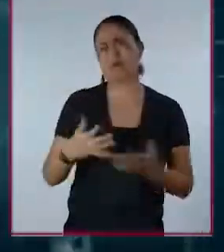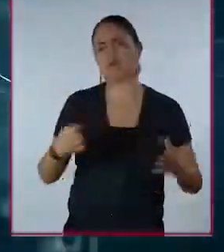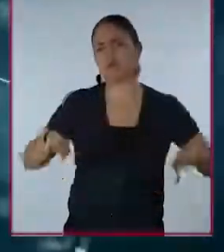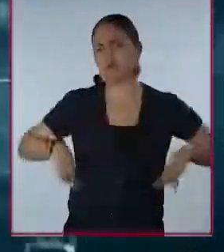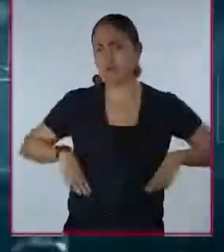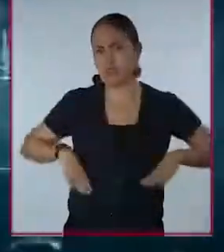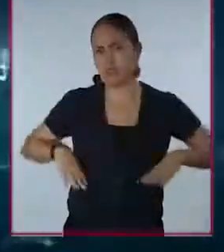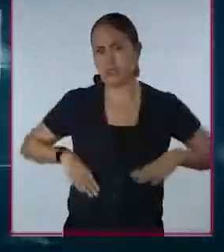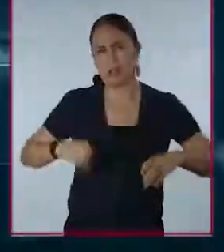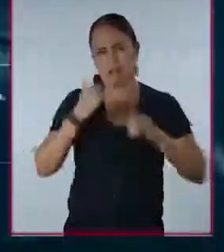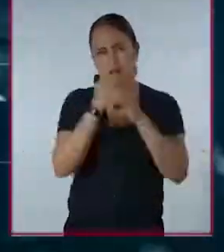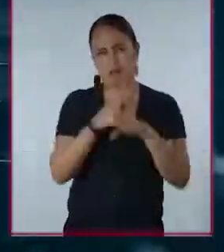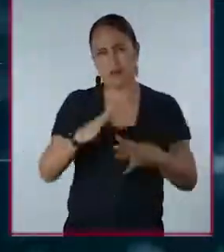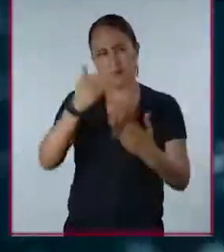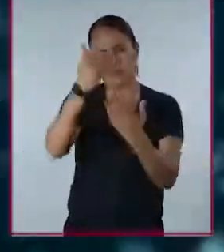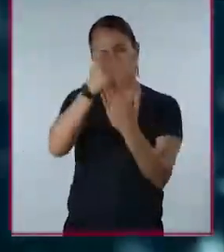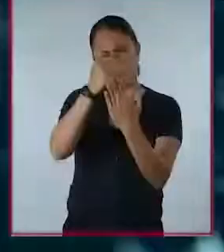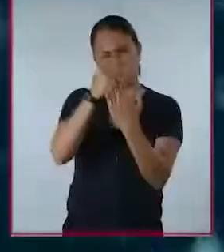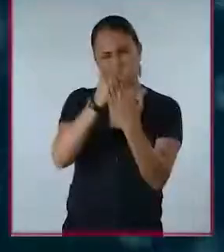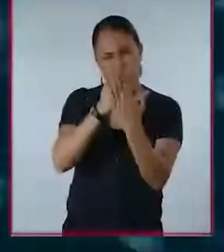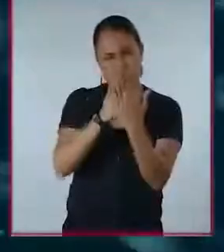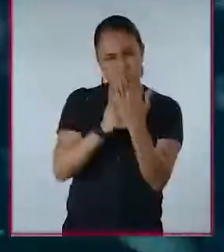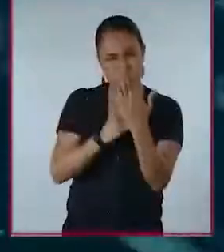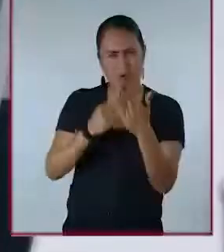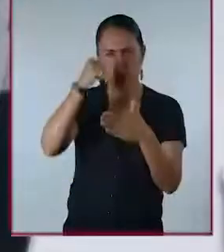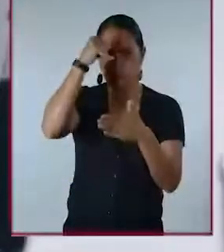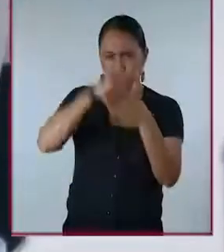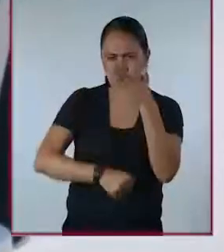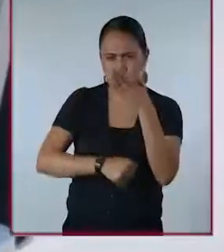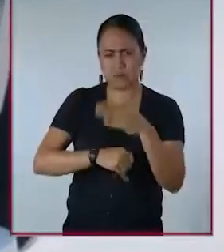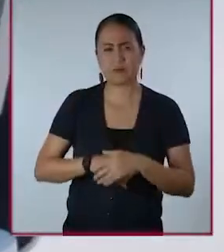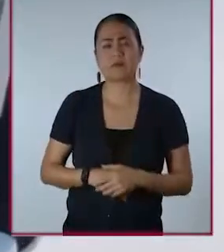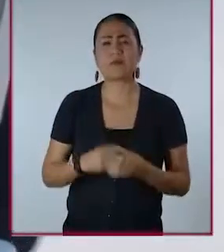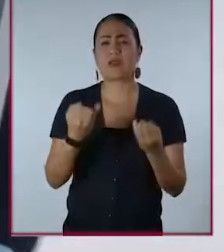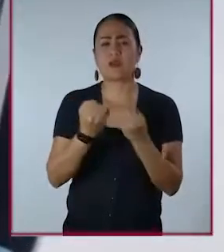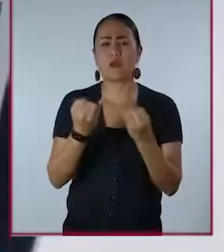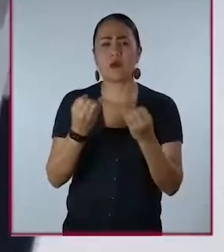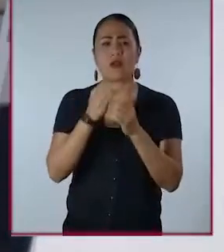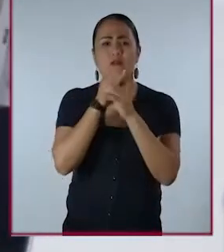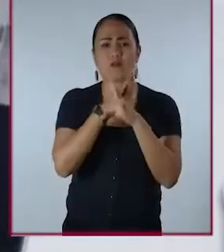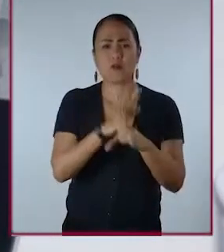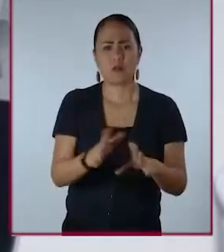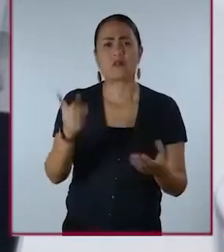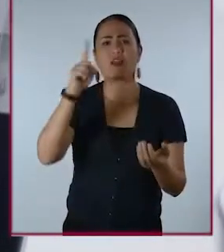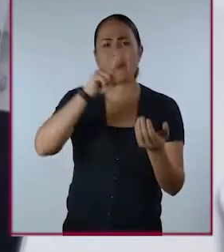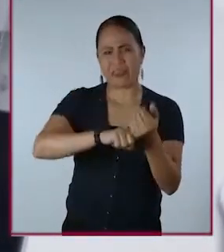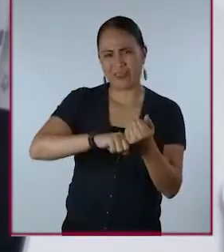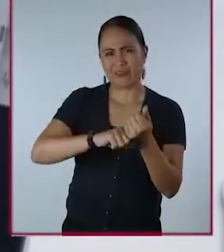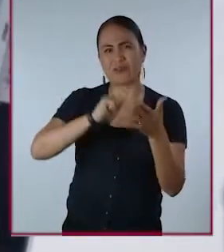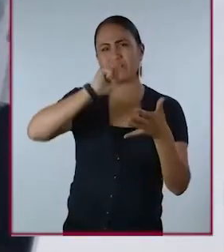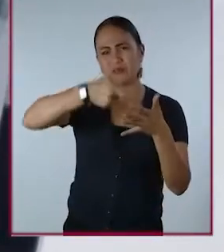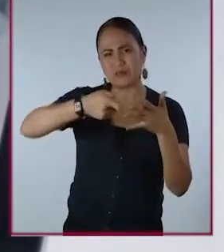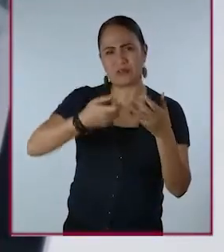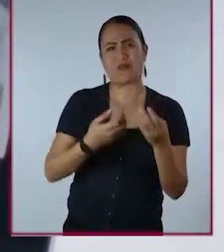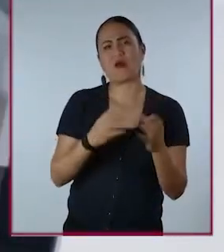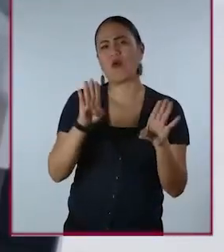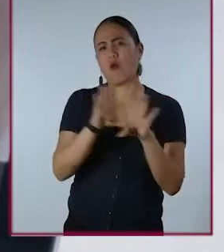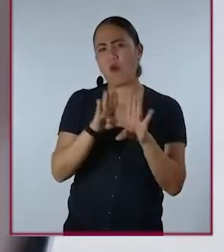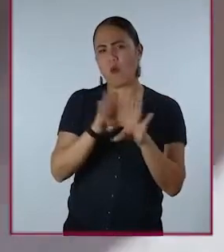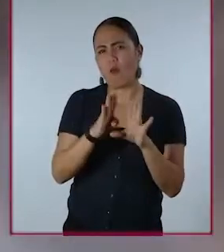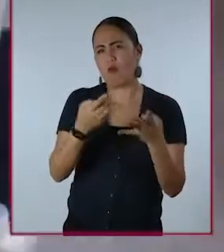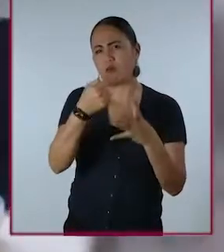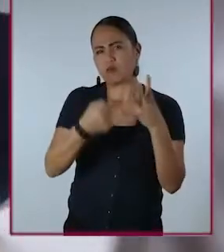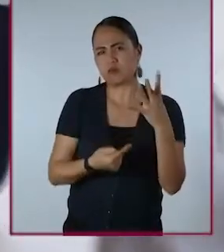de datos más allá de los acervos que contienen. Proporcionan información del contenido, estado de los datos,